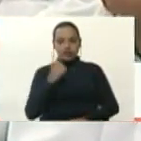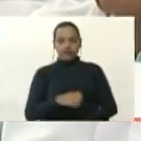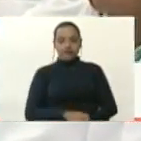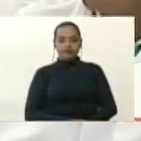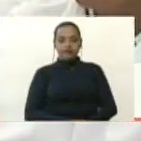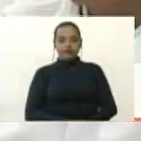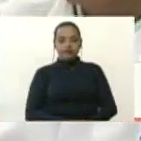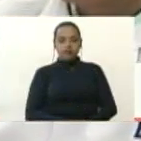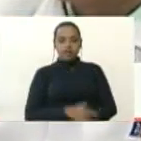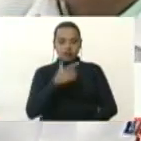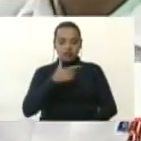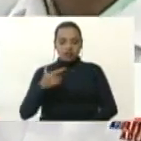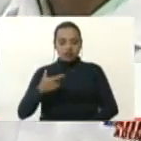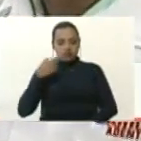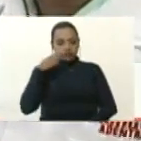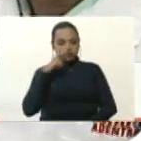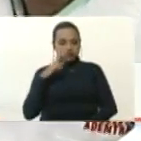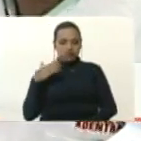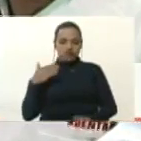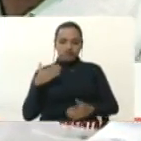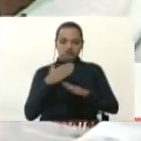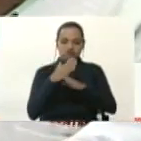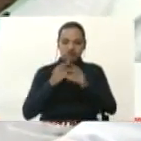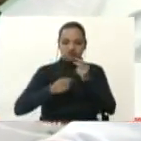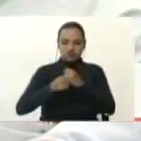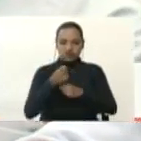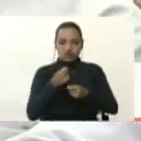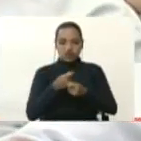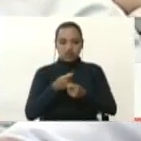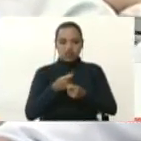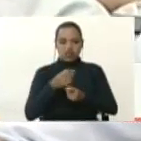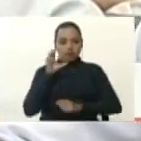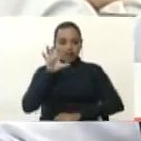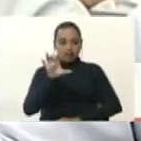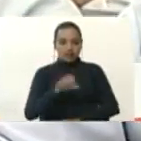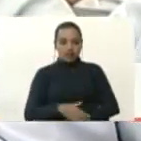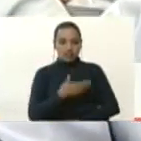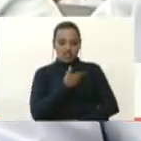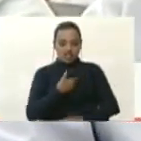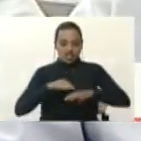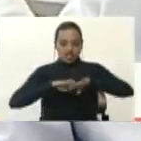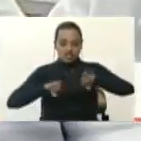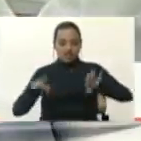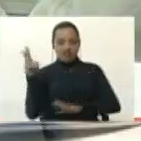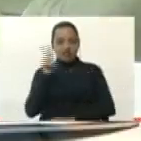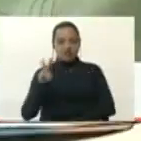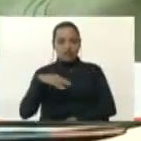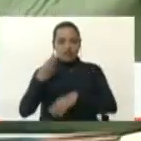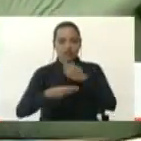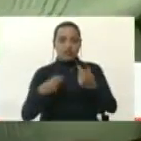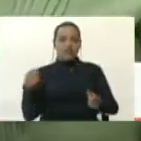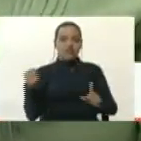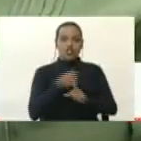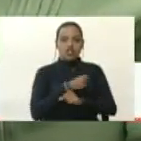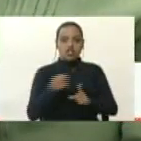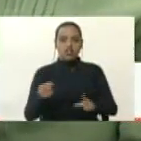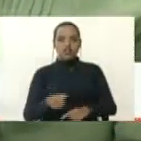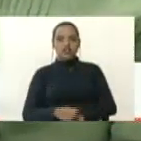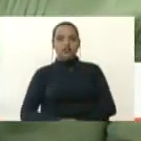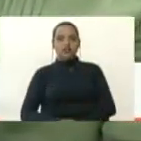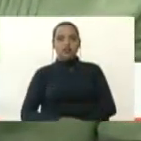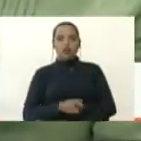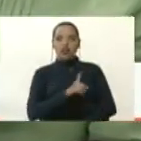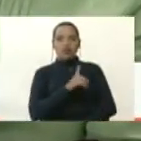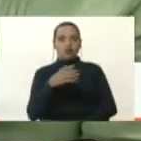los enemigos de la patria, los conspiradores y conjurados de siempre, los que quieren dividir a Venezuela y llenarla de violencia, que no han